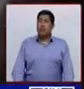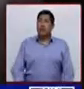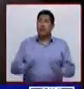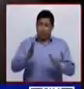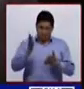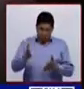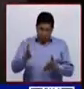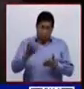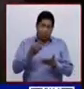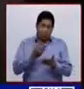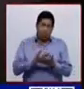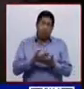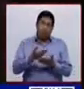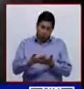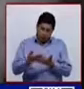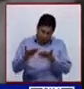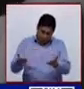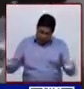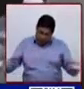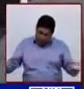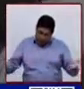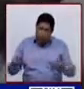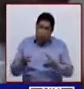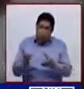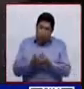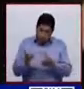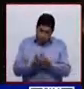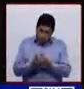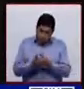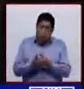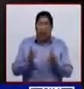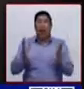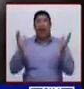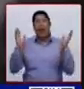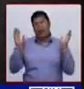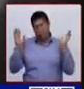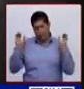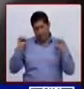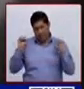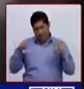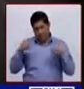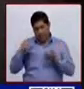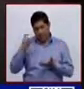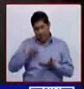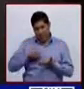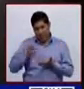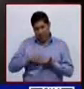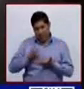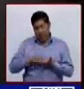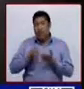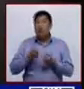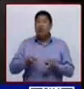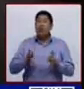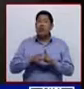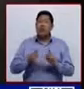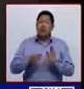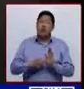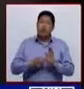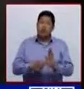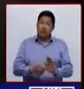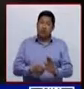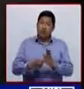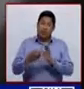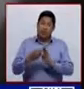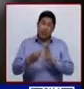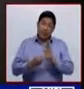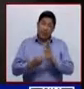Cuando pongan propuestas en mesa documentadas, nos van a poder exigir. Cuando presenten dentro